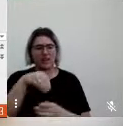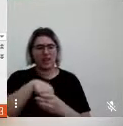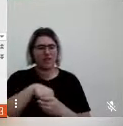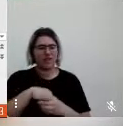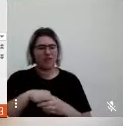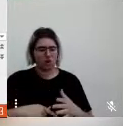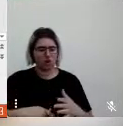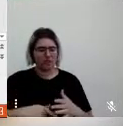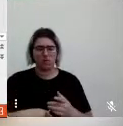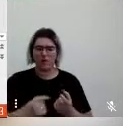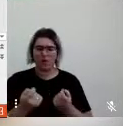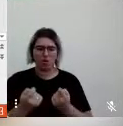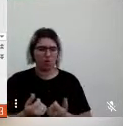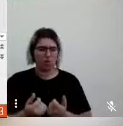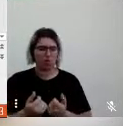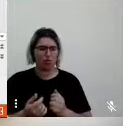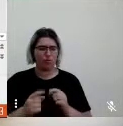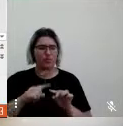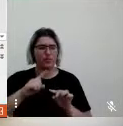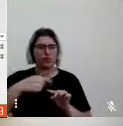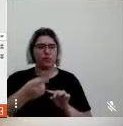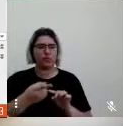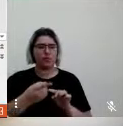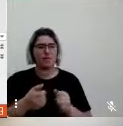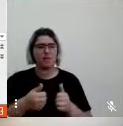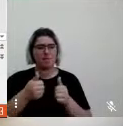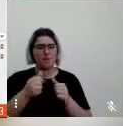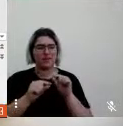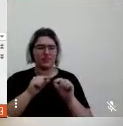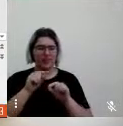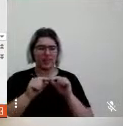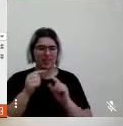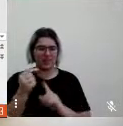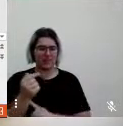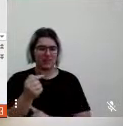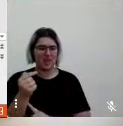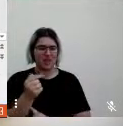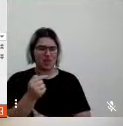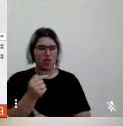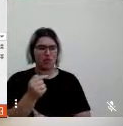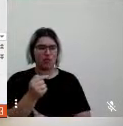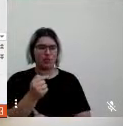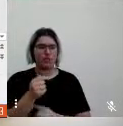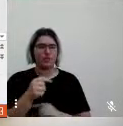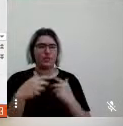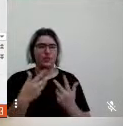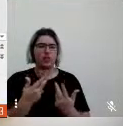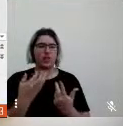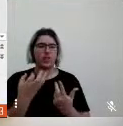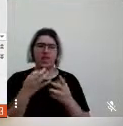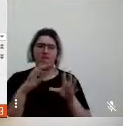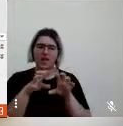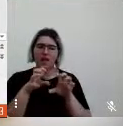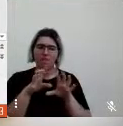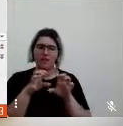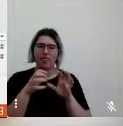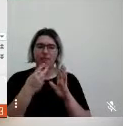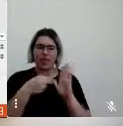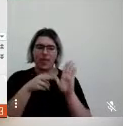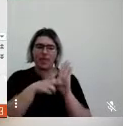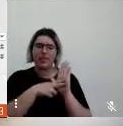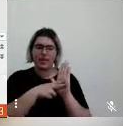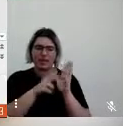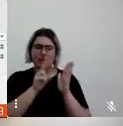y aumentar las bacterias perjudiciales, ¿vale? Por lo tanto, hay que aprender a leer las etiquetas de los